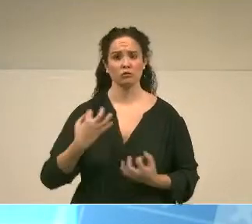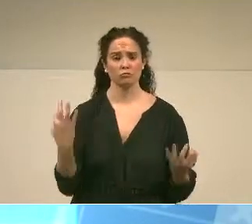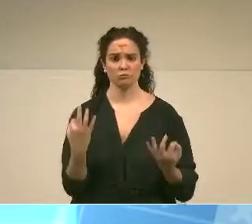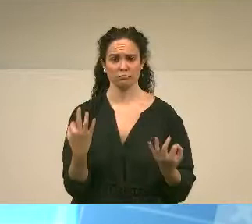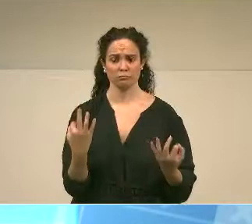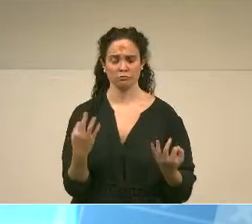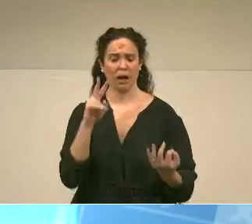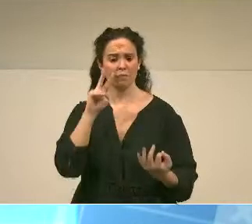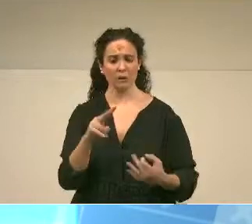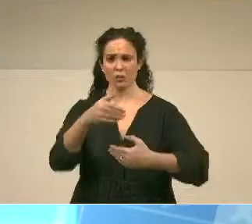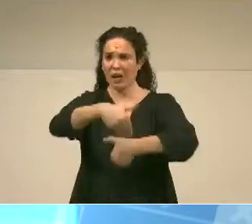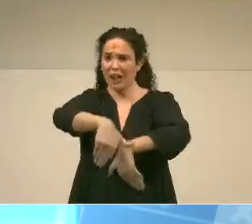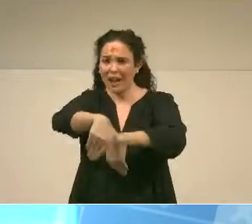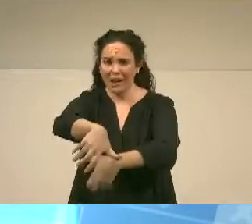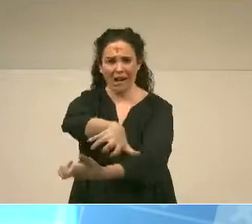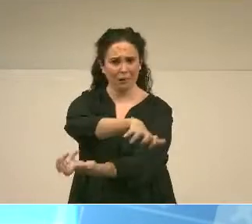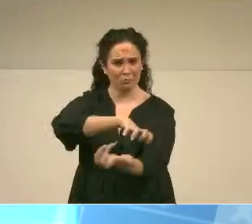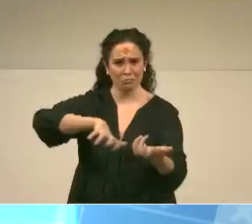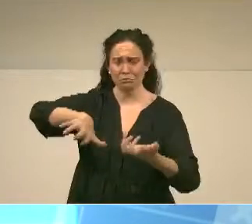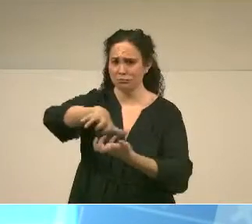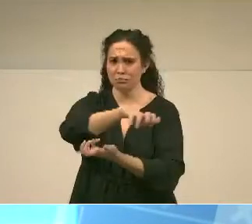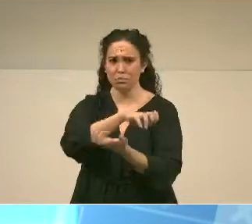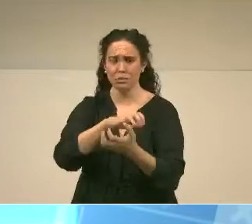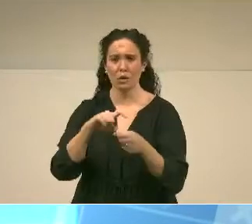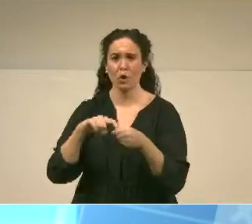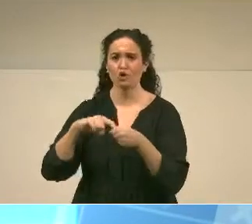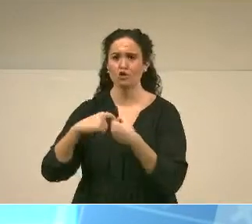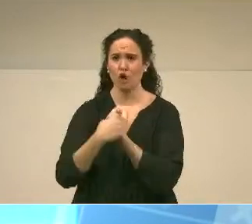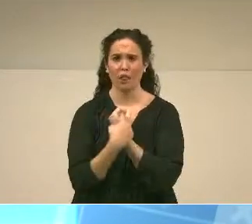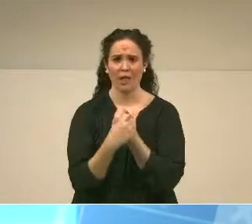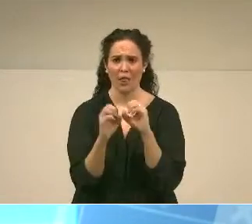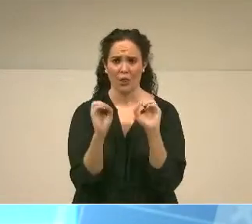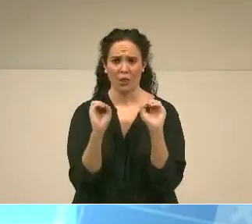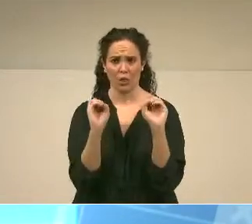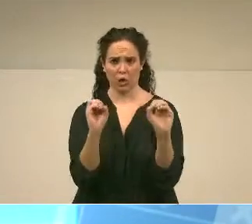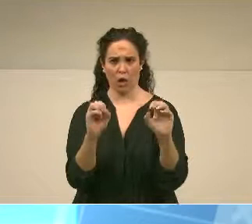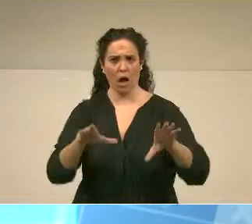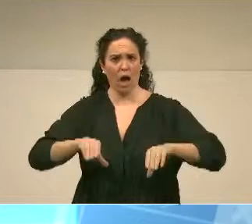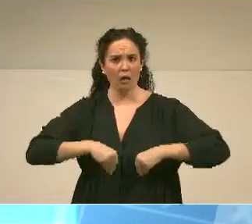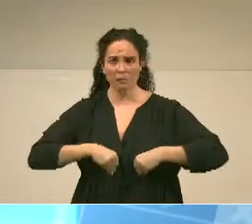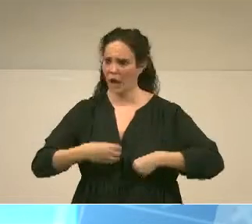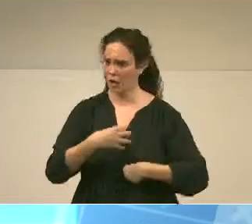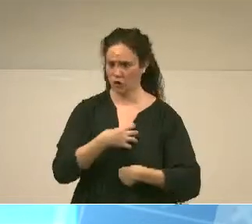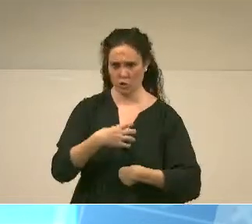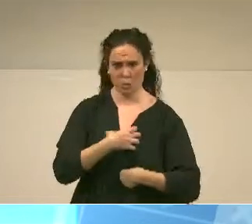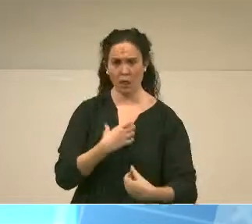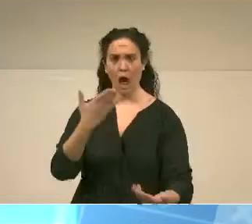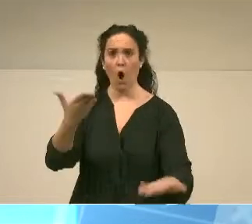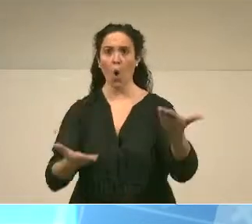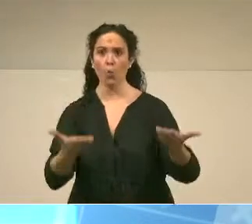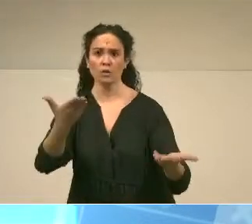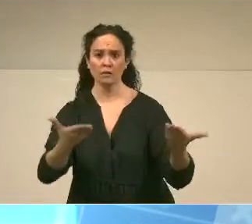actitudes incívicas, insolidarias, que no son aceptables y que son injustificables y que, por lo tanto, nadie